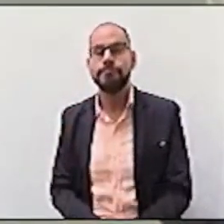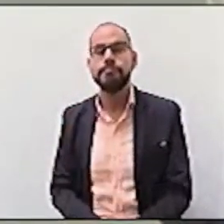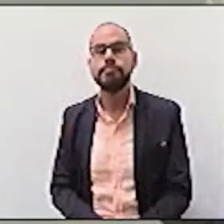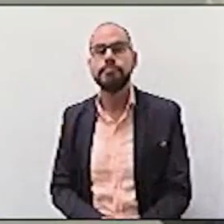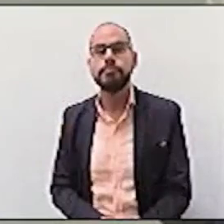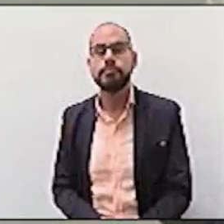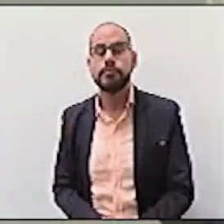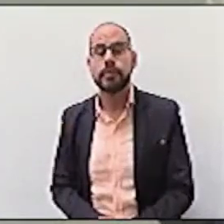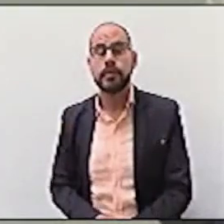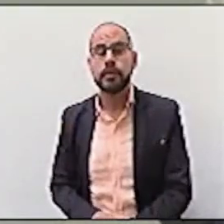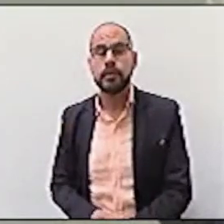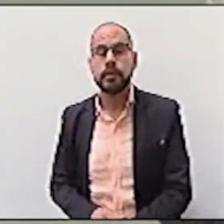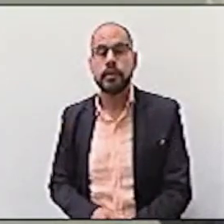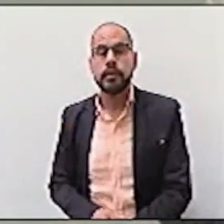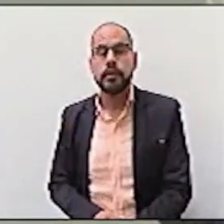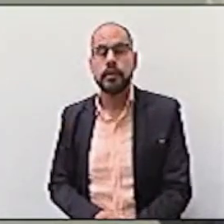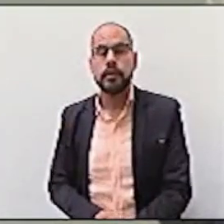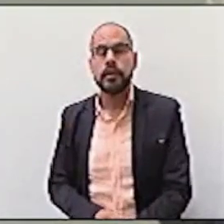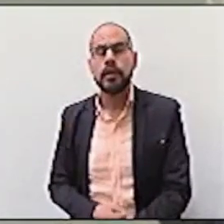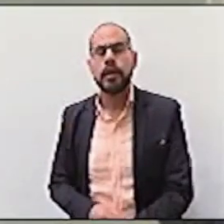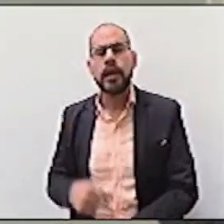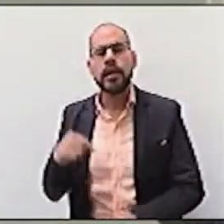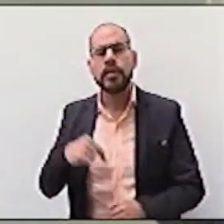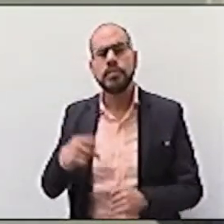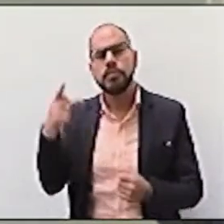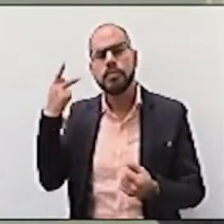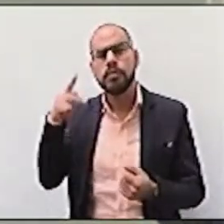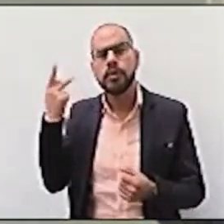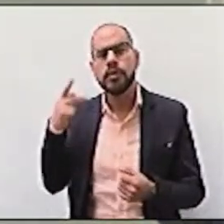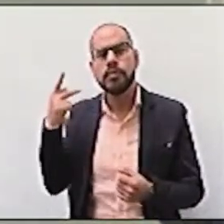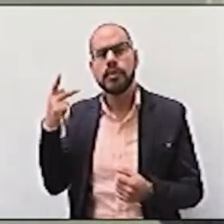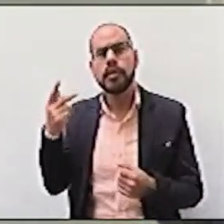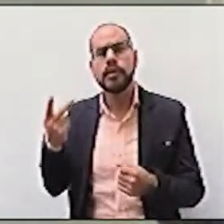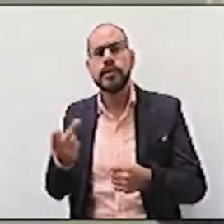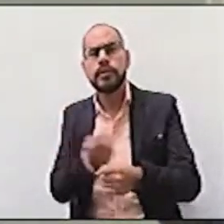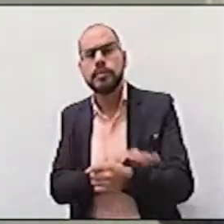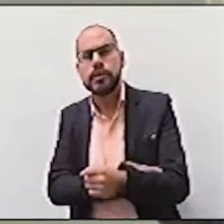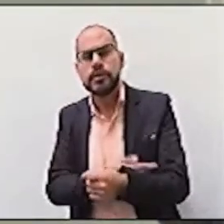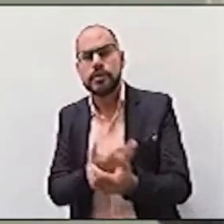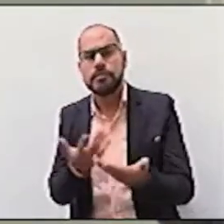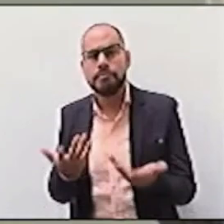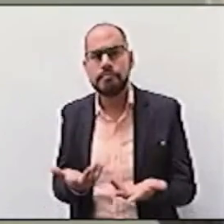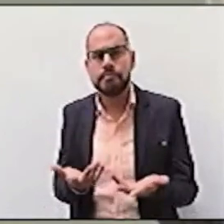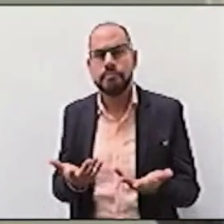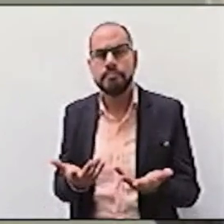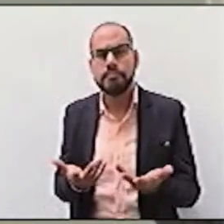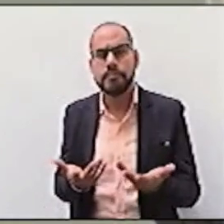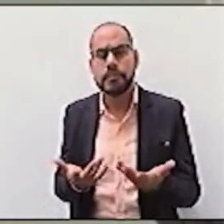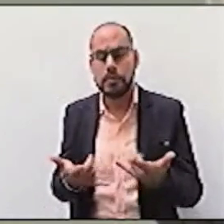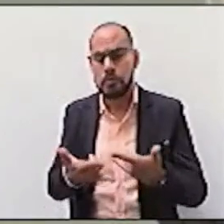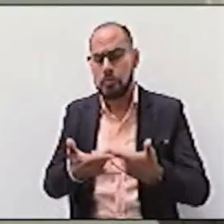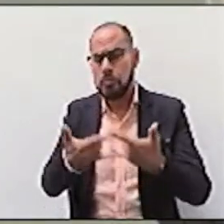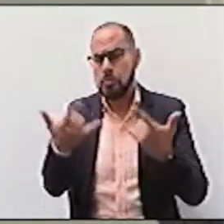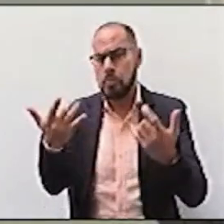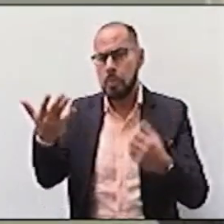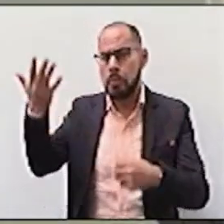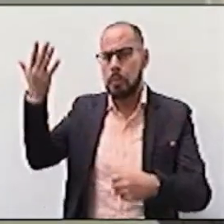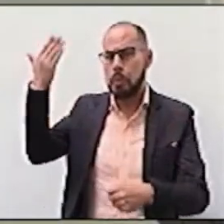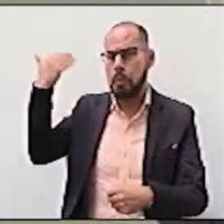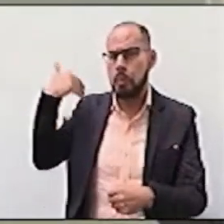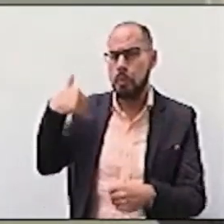aquí en Puebla, pues vivimos o somos ya parte de un hecho histórico en la